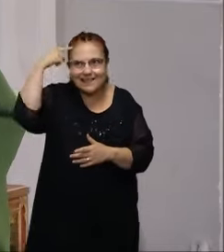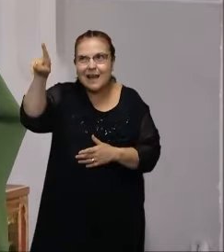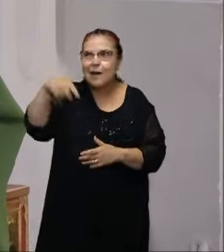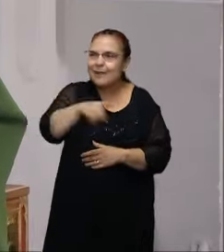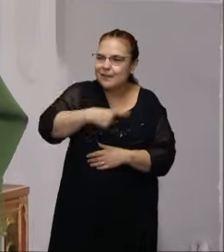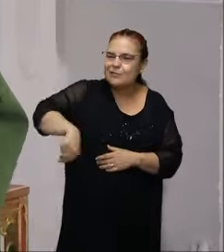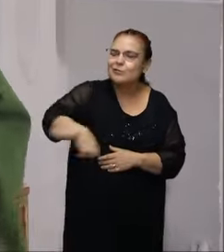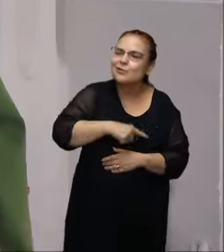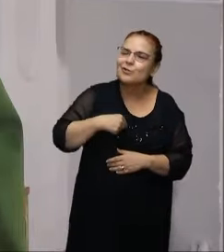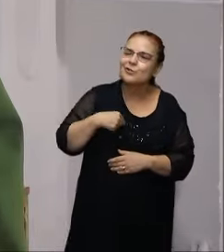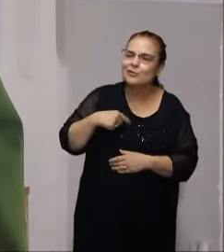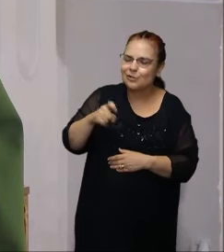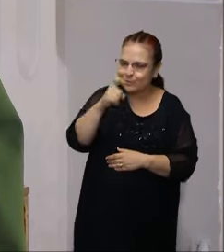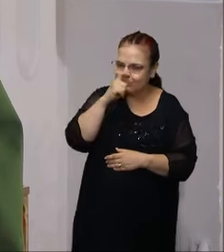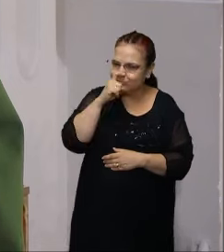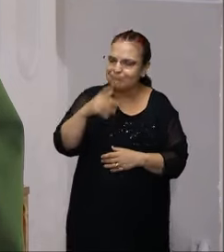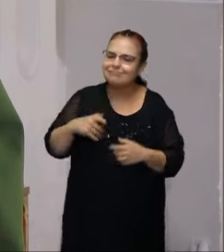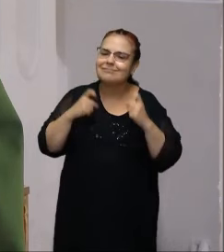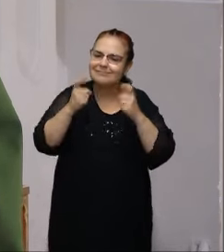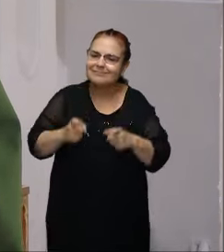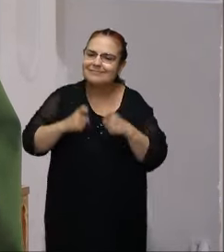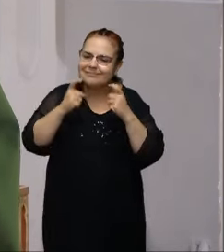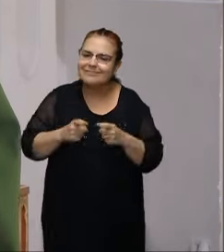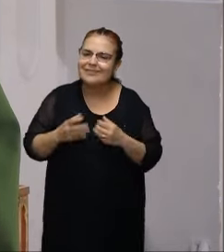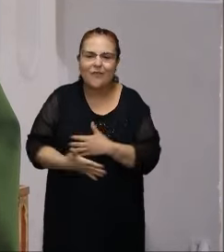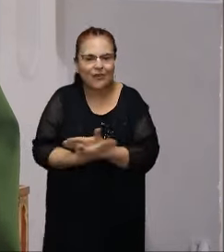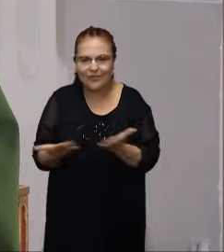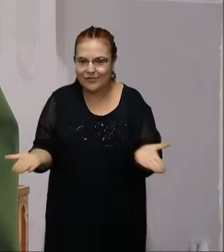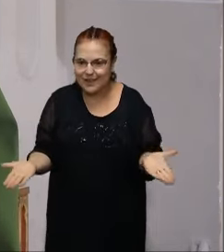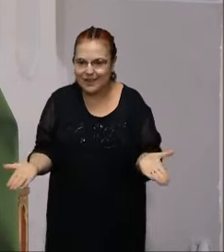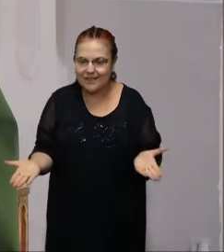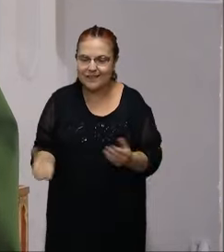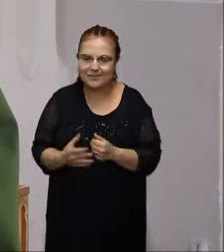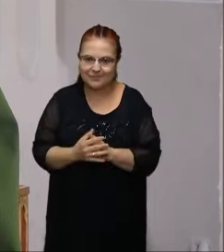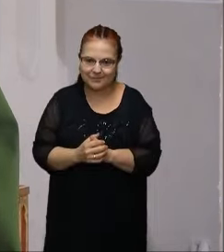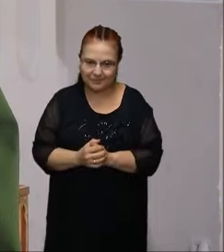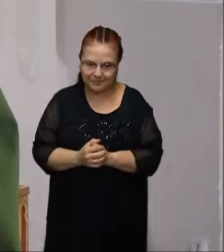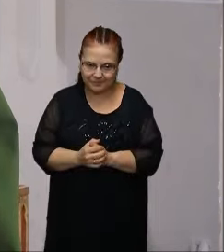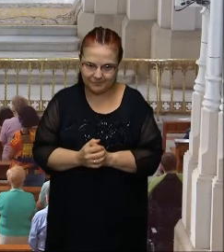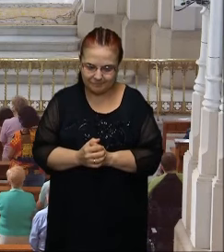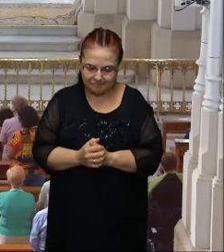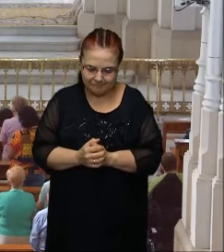queremos recalcar con insistencia y con confianza.